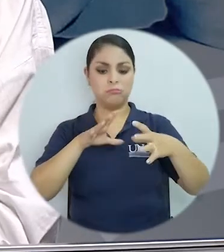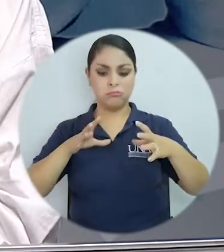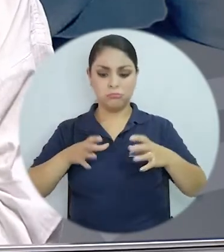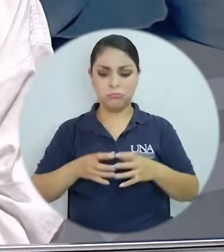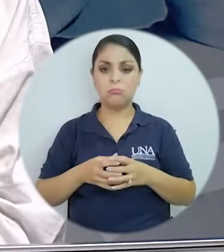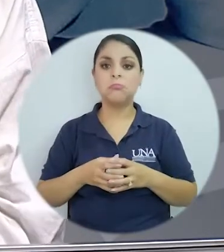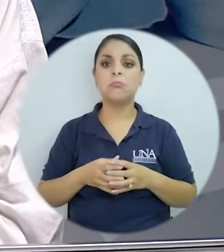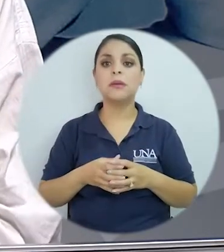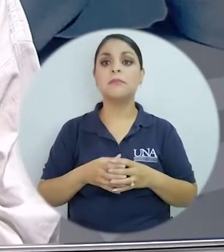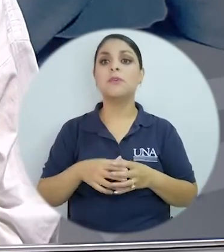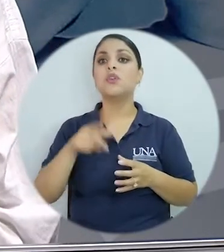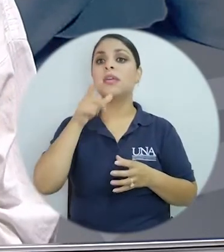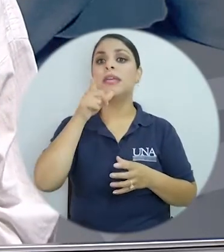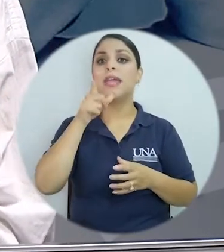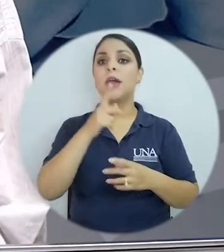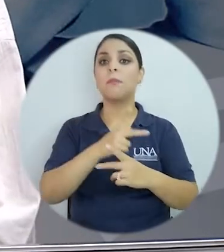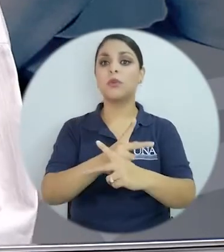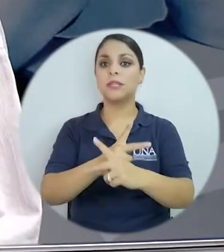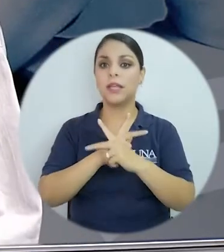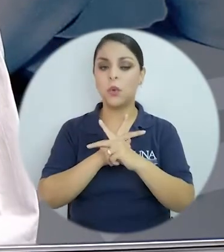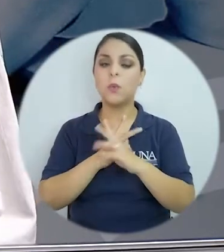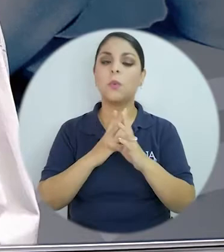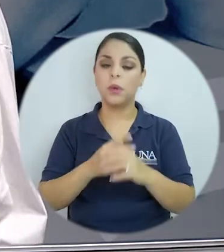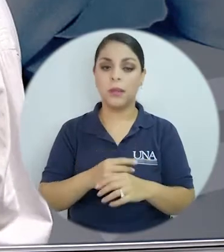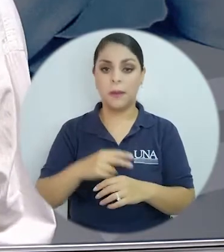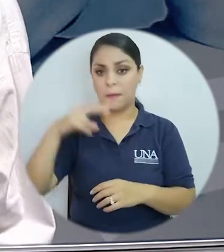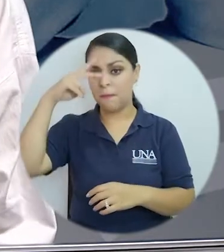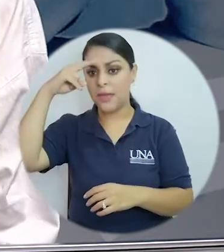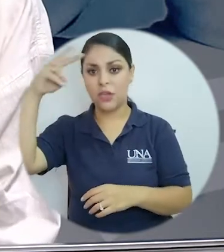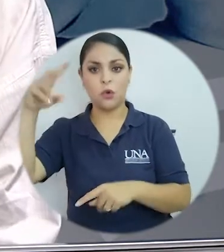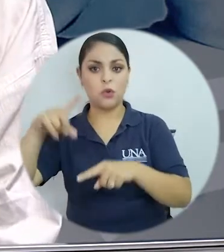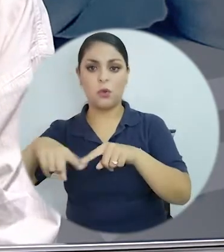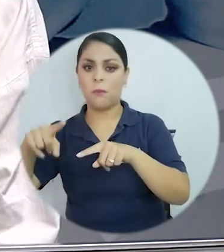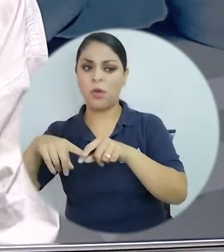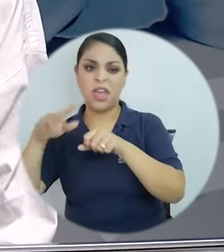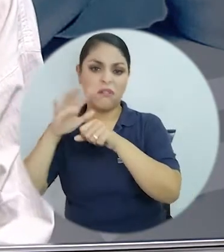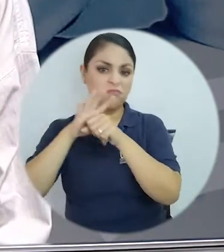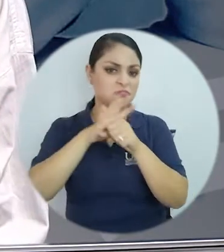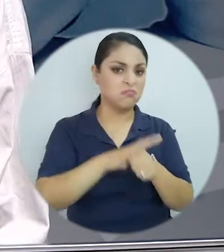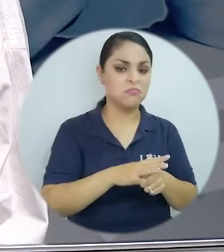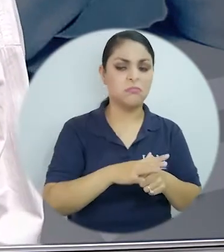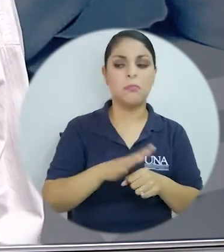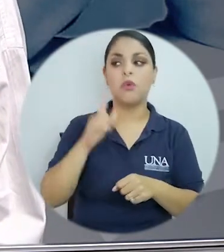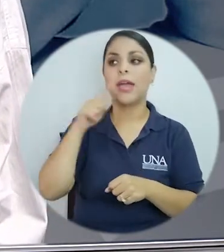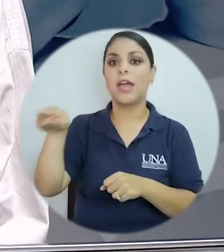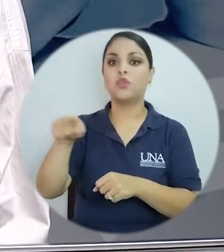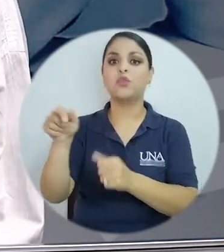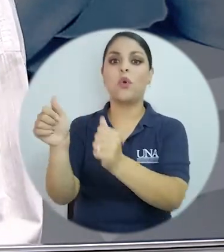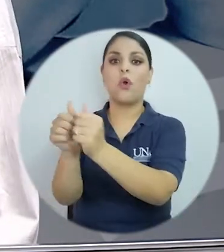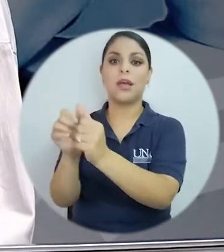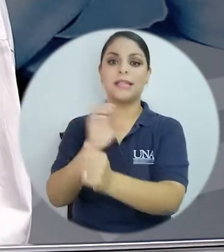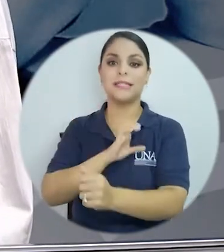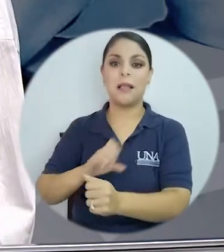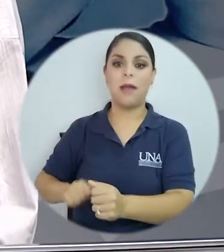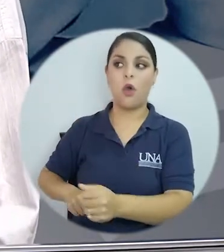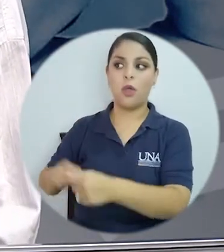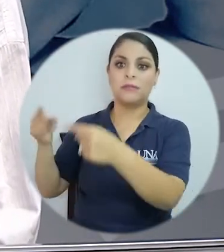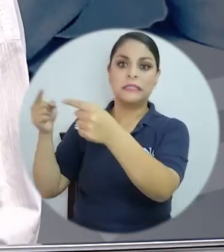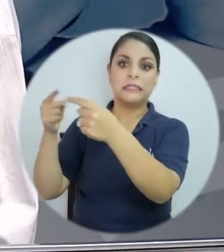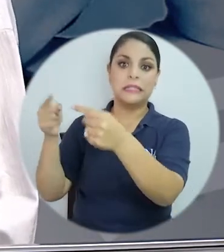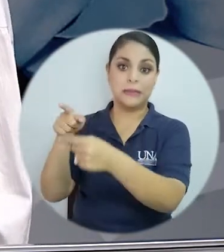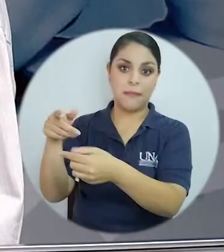humanas que nos protegieron. El ejército mexicano no pudo venir a someternos porque tenía que calmar a El Salvador.